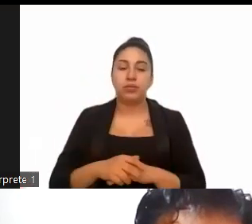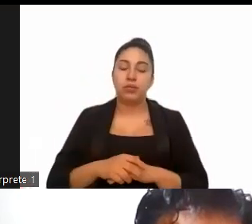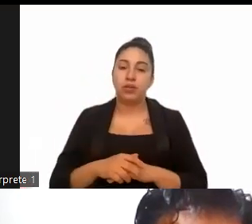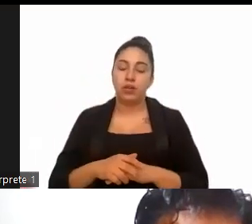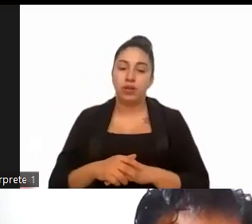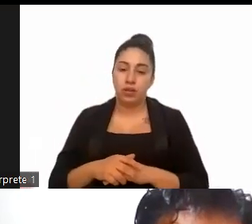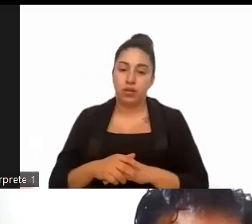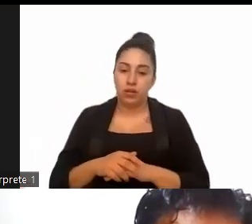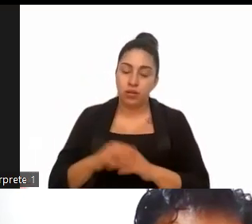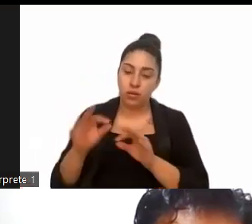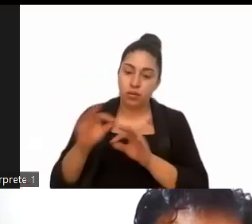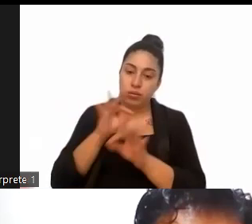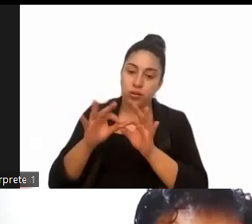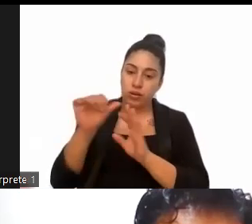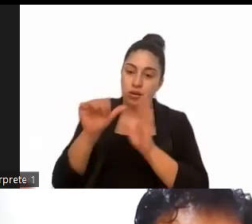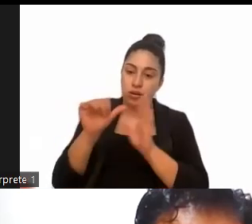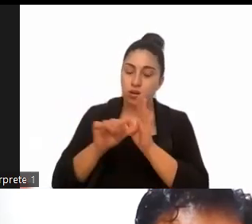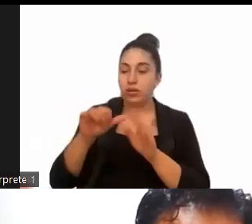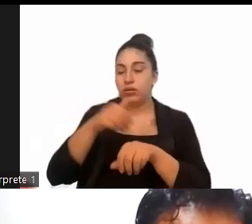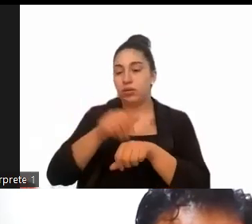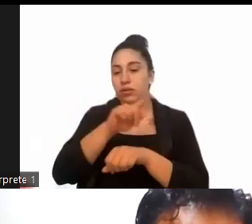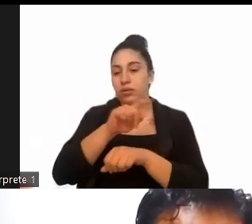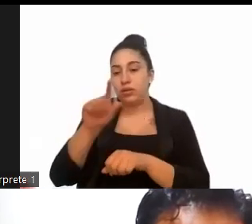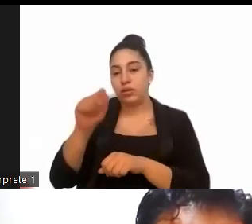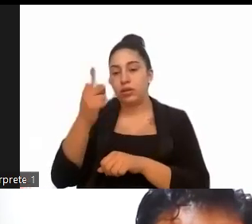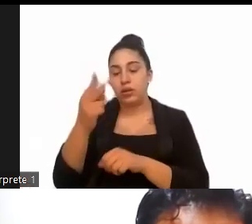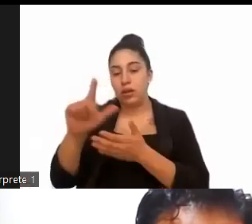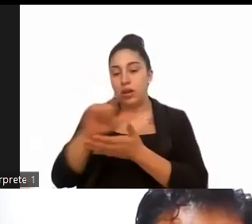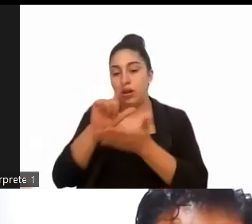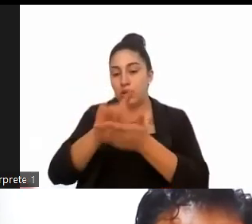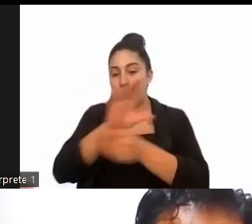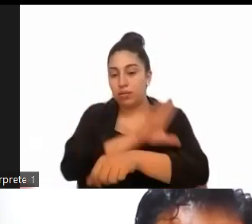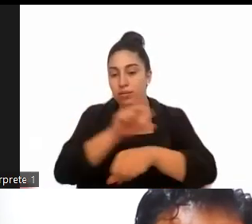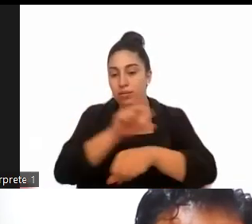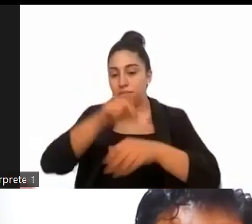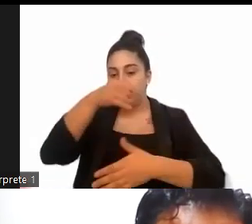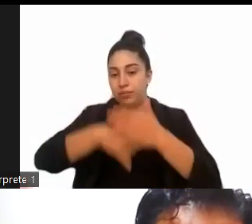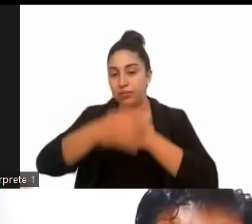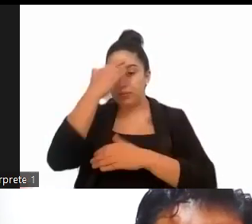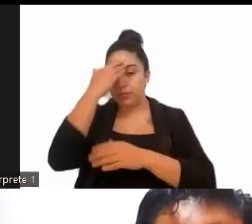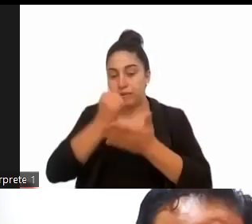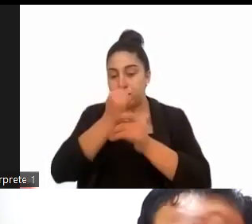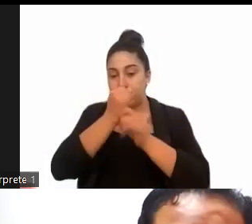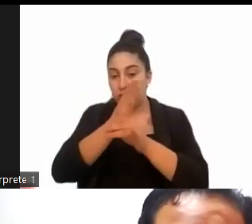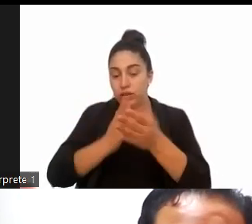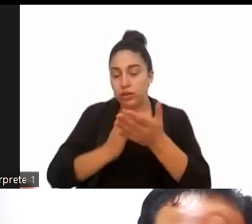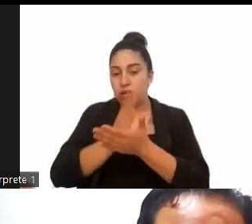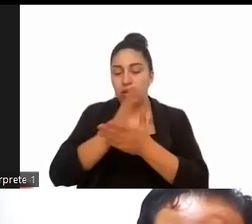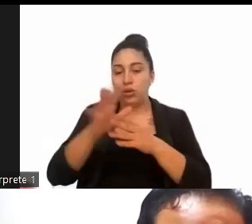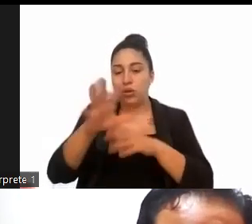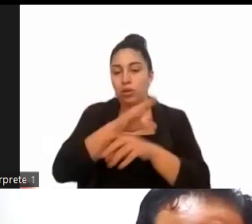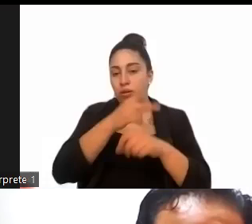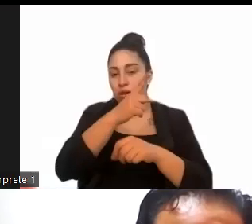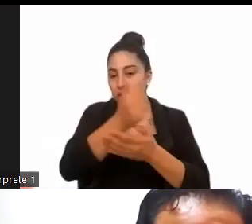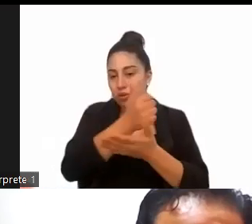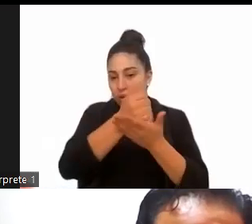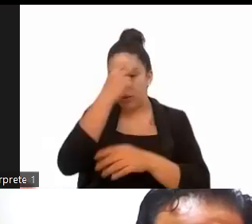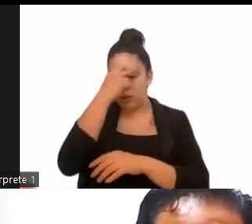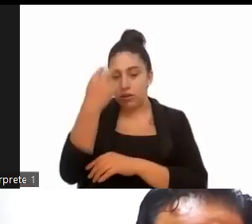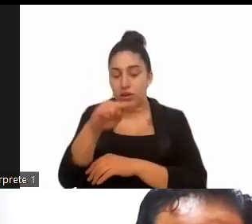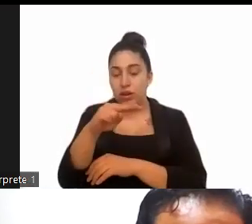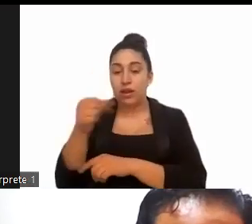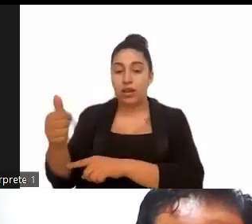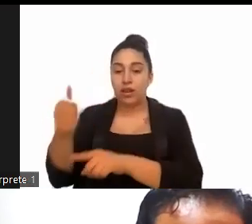lo que establece el artículo 172 de la Ley de Transparencia, Acceso a la Información Pública y Rendición de Cuentas de la Ciudad de México, cada área del